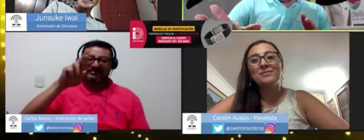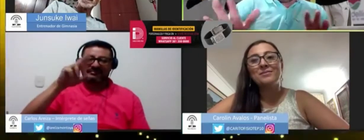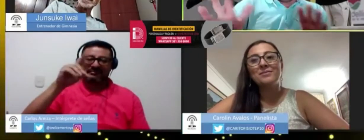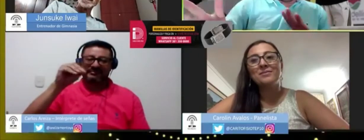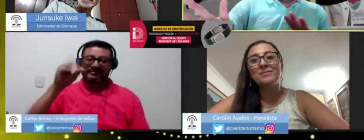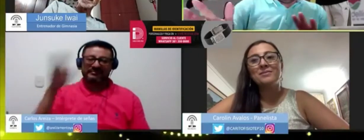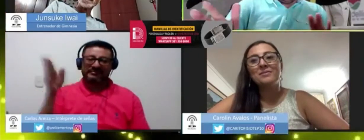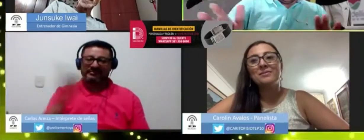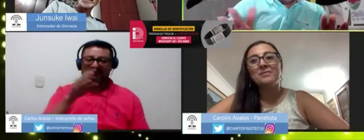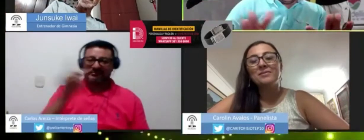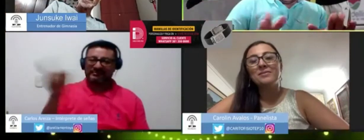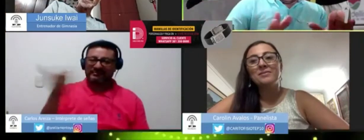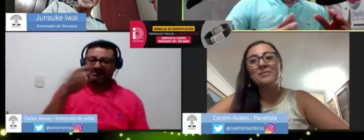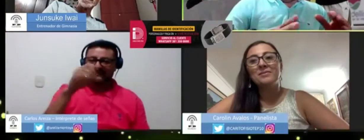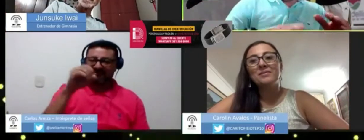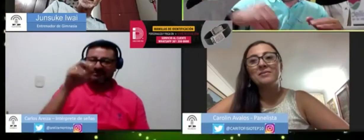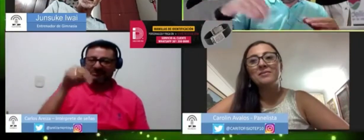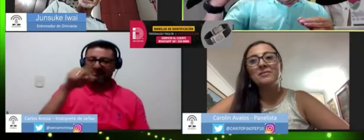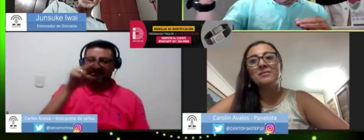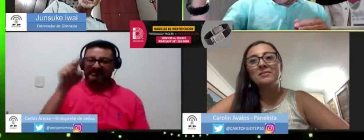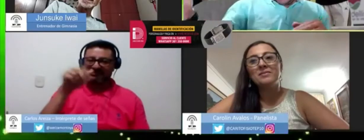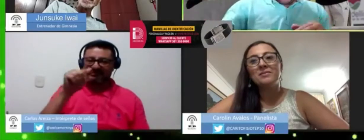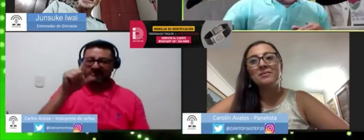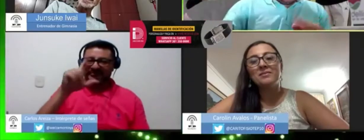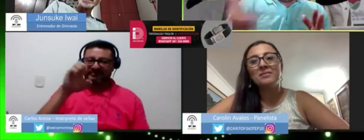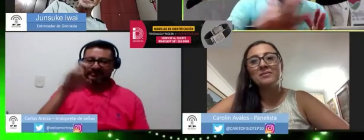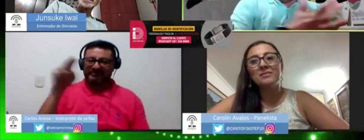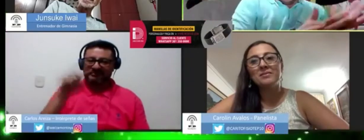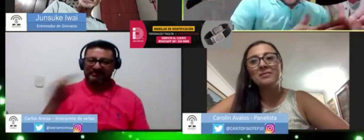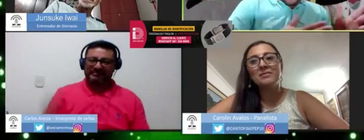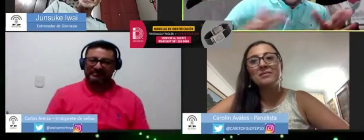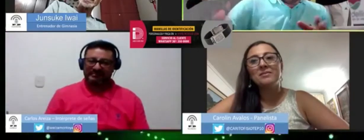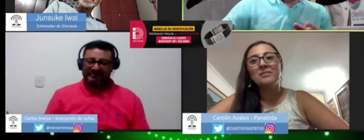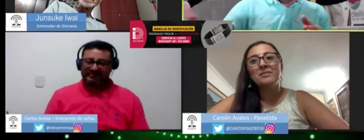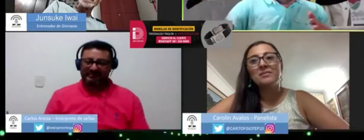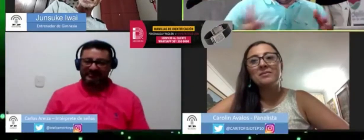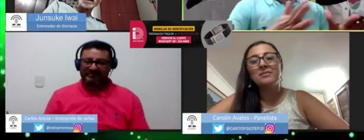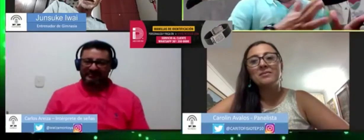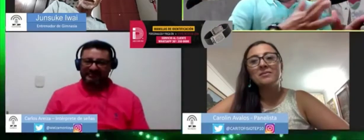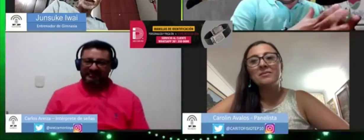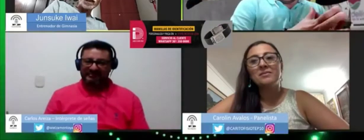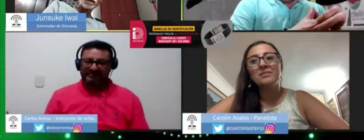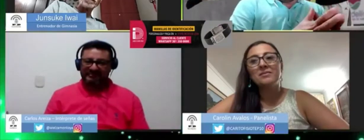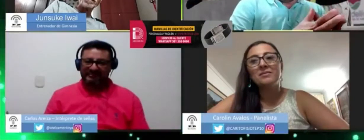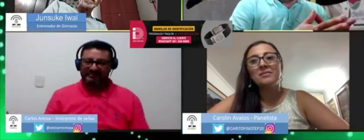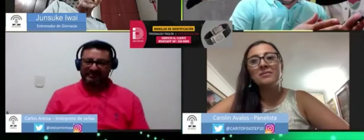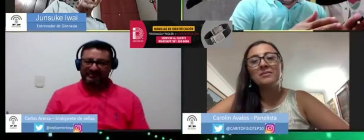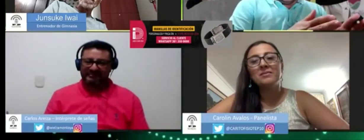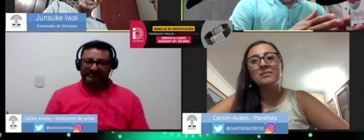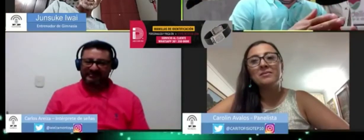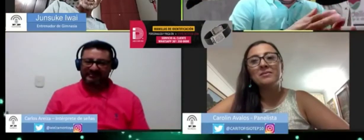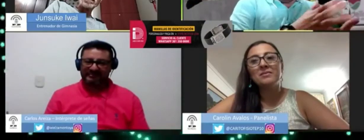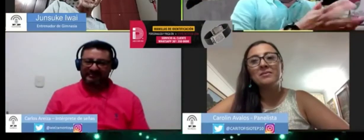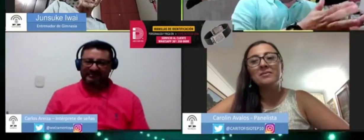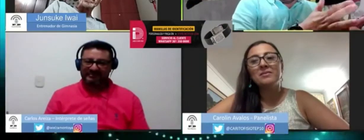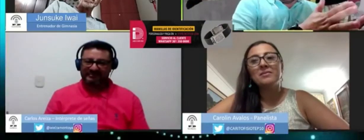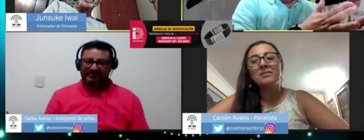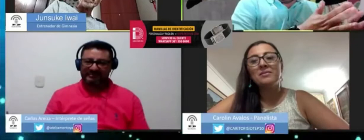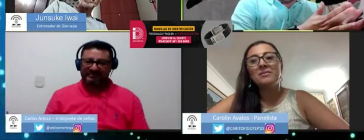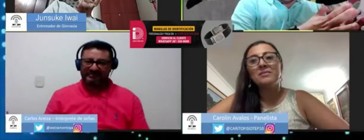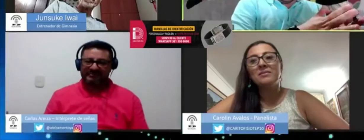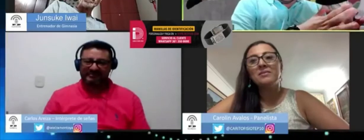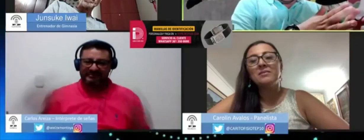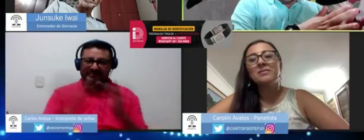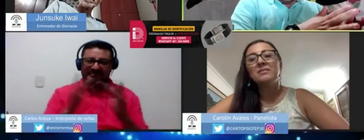como administrativo. Está el deportivo con Jorge Hugo, con Martínez, con otros chicos que vienen. ¿Y cómo está el